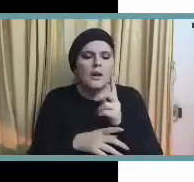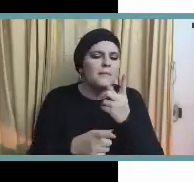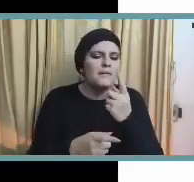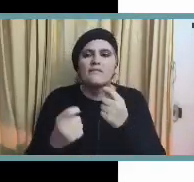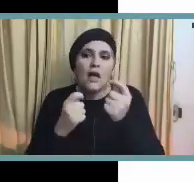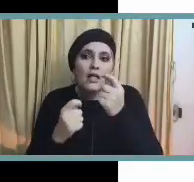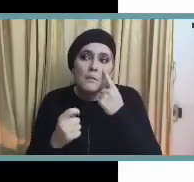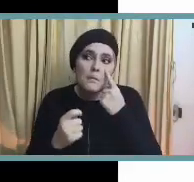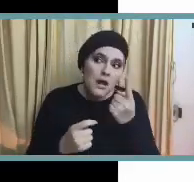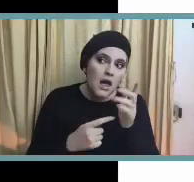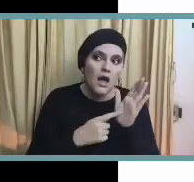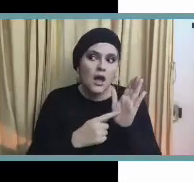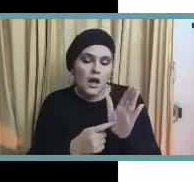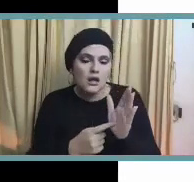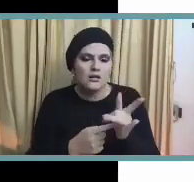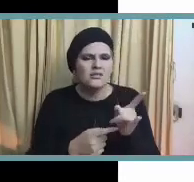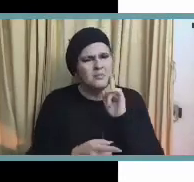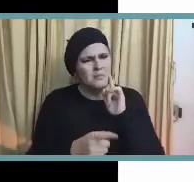Es peligroso. Hay